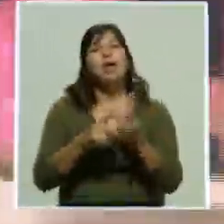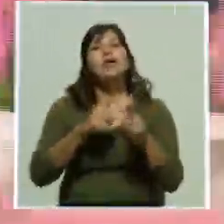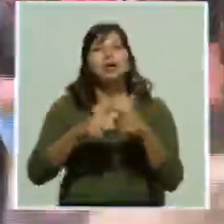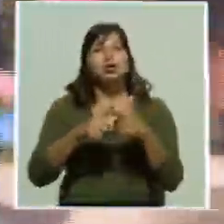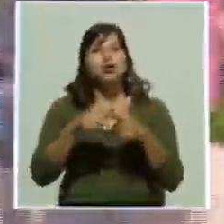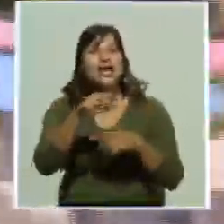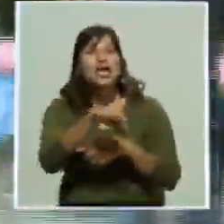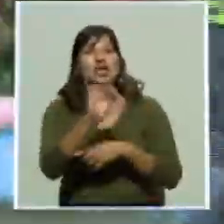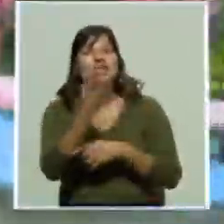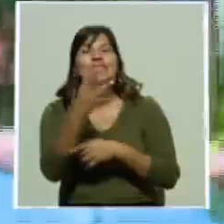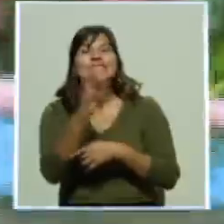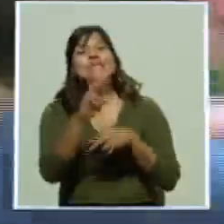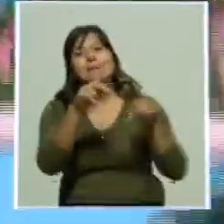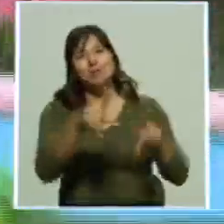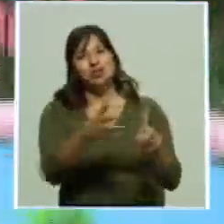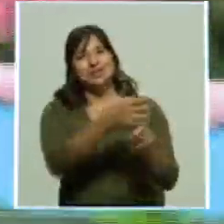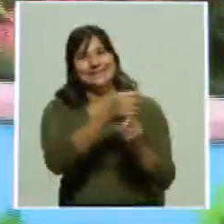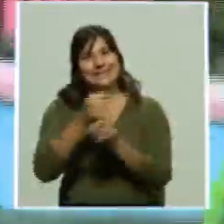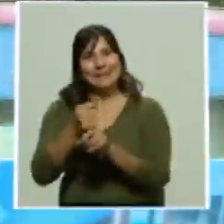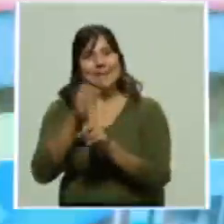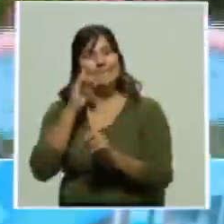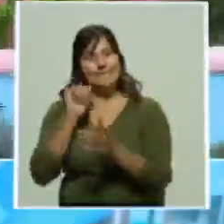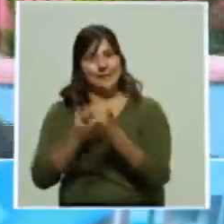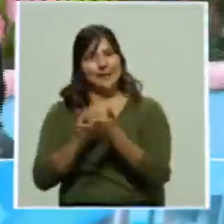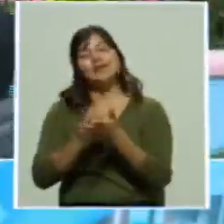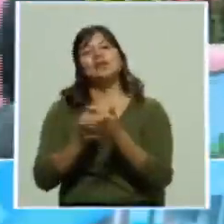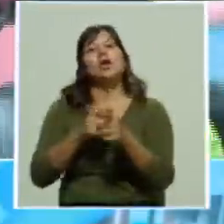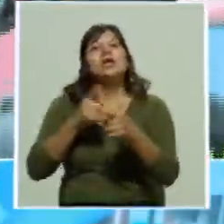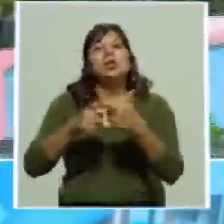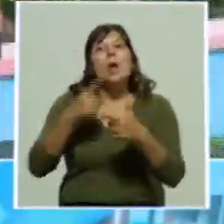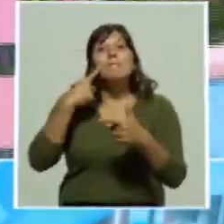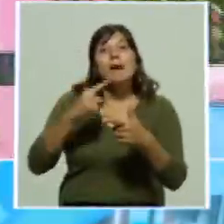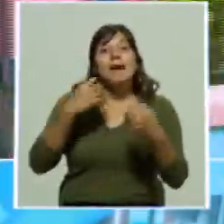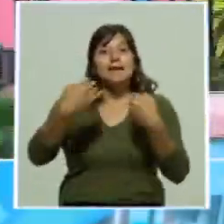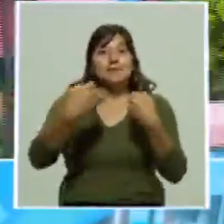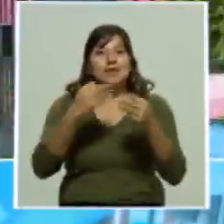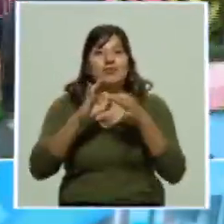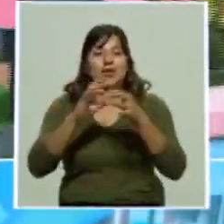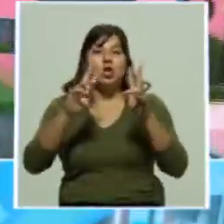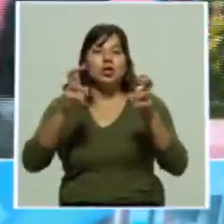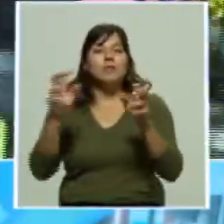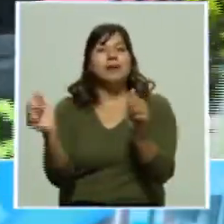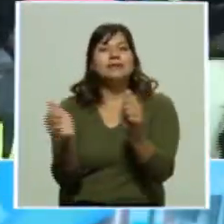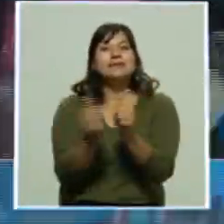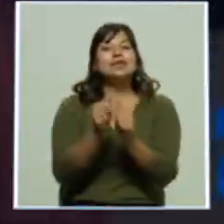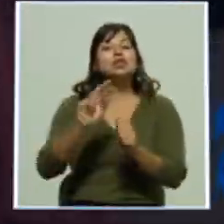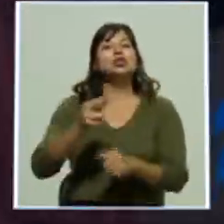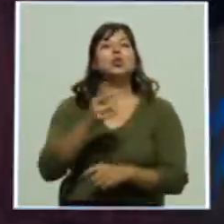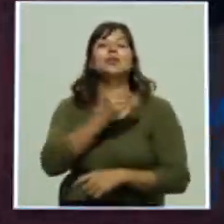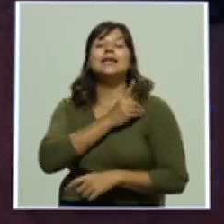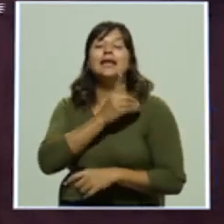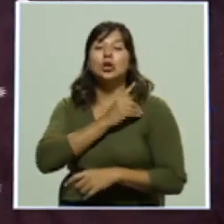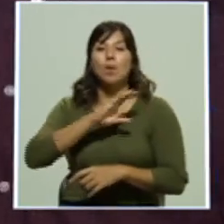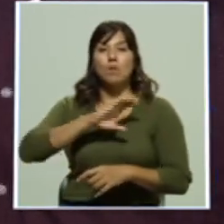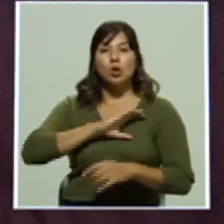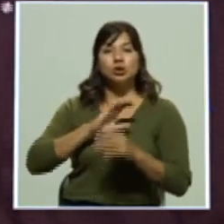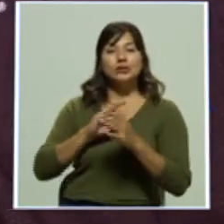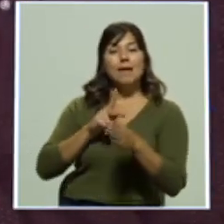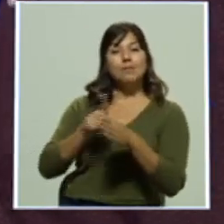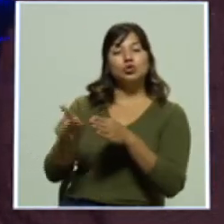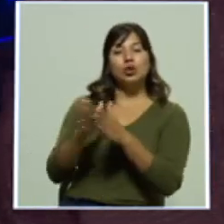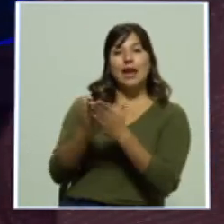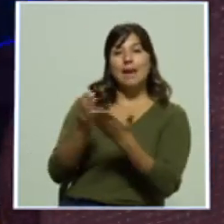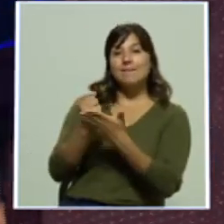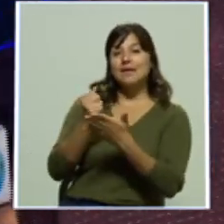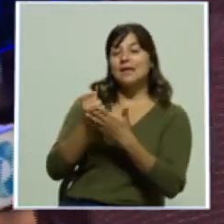toda esta operación. Para detallarnos sobre este tema nos encontramos con Alonso Soto, el subdirector de la Policía Profesional de Migración. Alonso, buenas